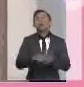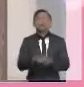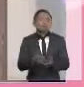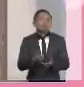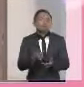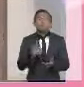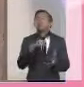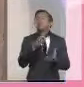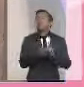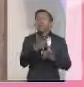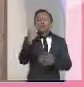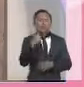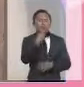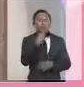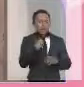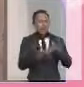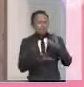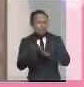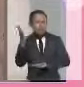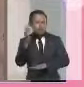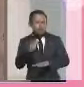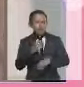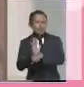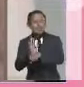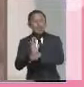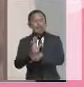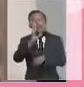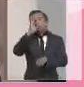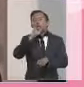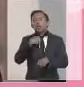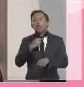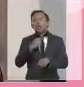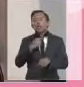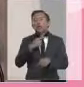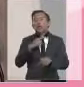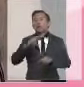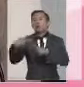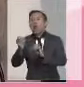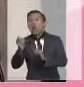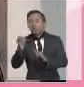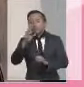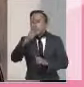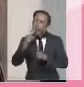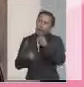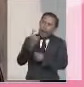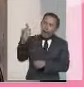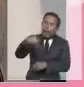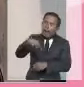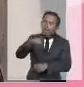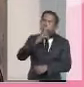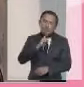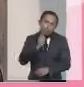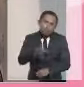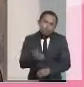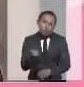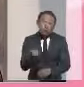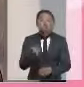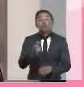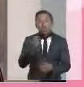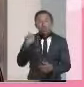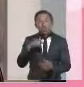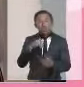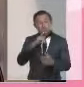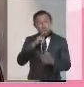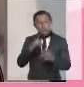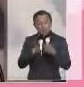llevarla. ¿Prometerle a los nuevoleoneses quedarse 6 años en el cargo y no cumplirlo es una mentira? Sí, y lo estoy afrontando y estoy pagando las